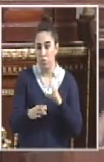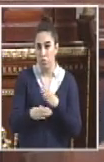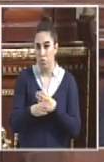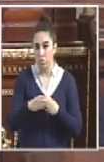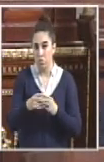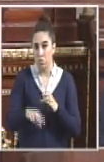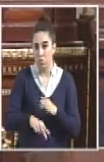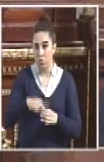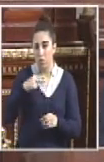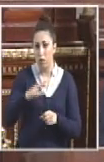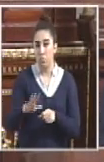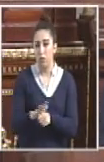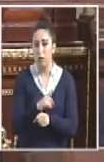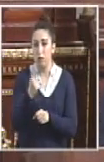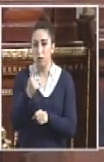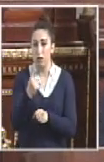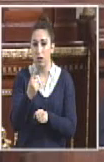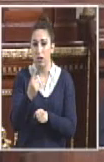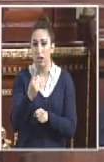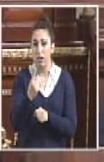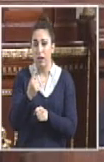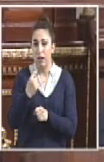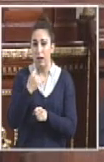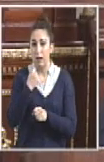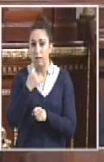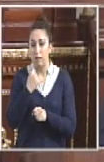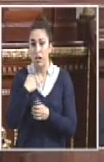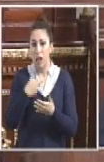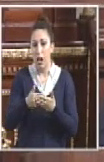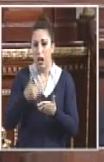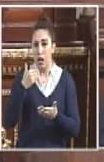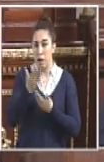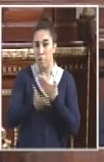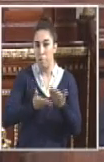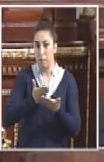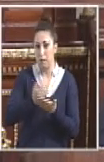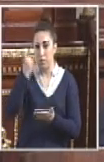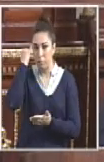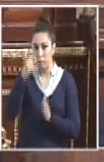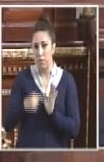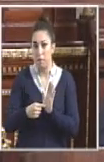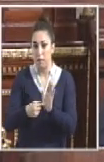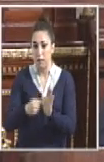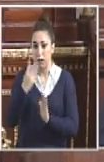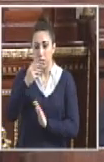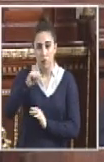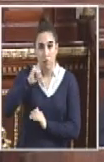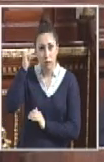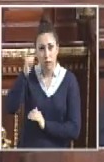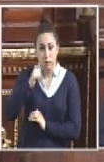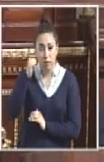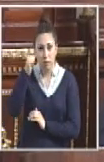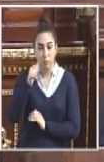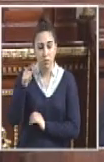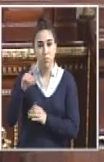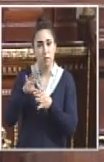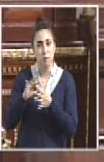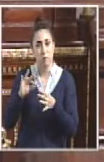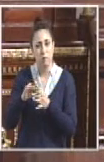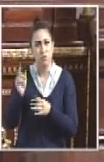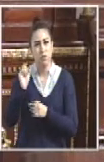la complementación de una iniciativa que presenté el 4 de abril y que se refiere